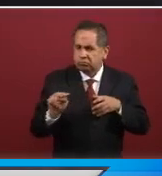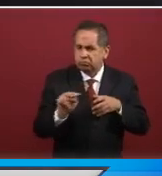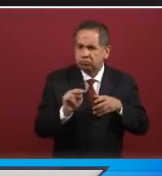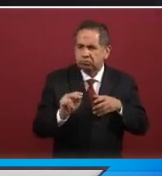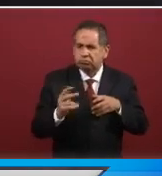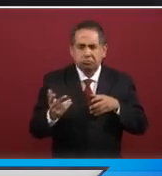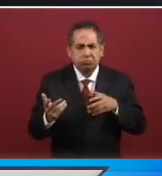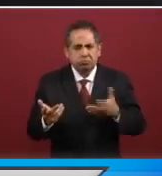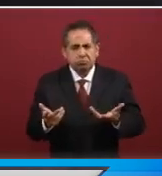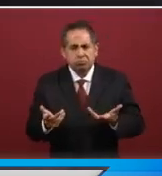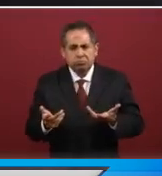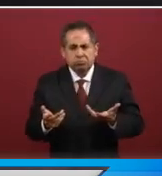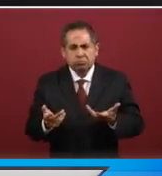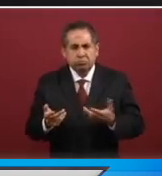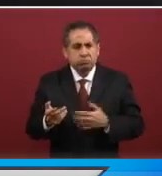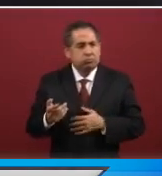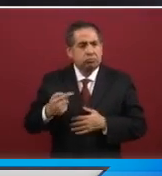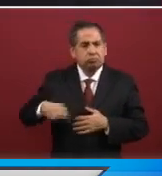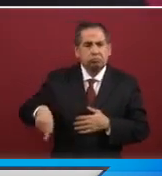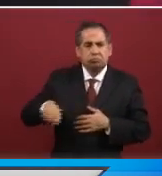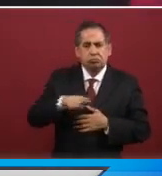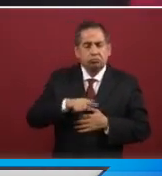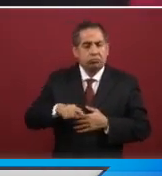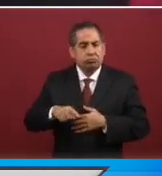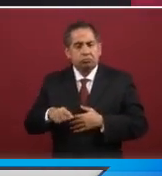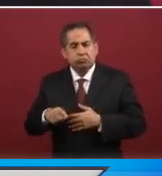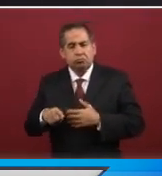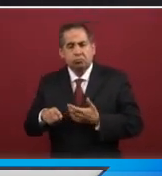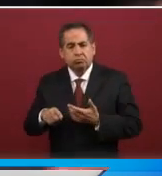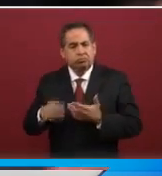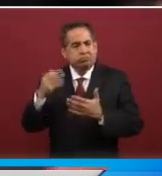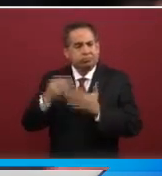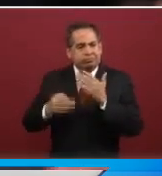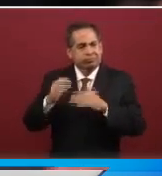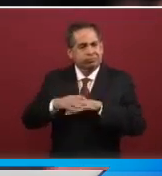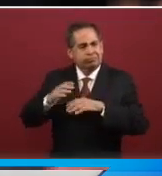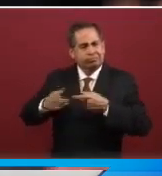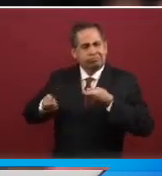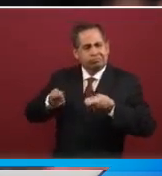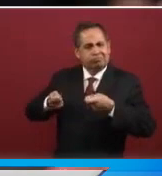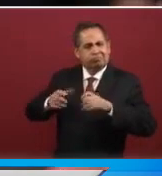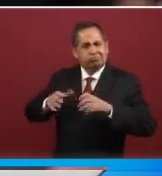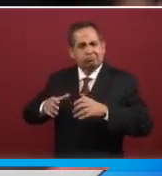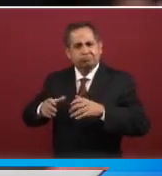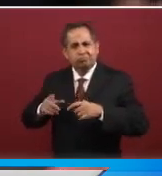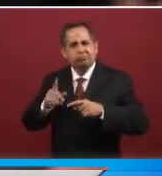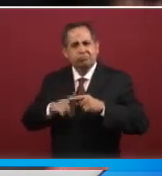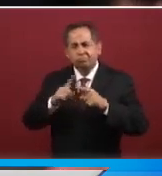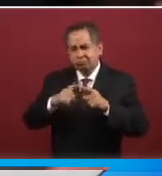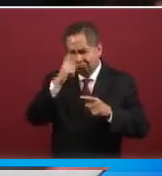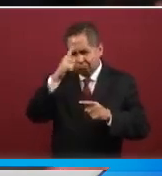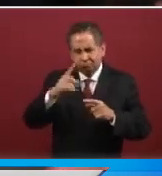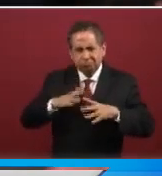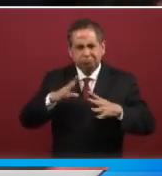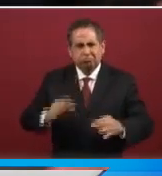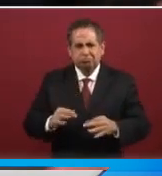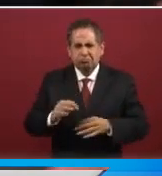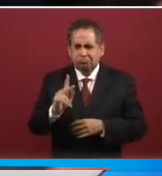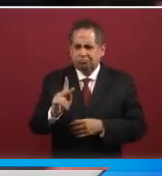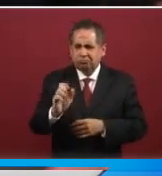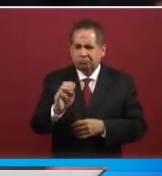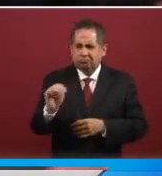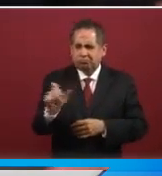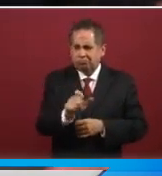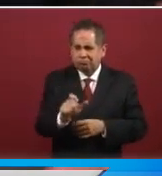Ahora, con este desafío que significa la construcción de la nueva refinería enteramente por los mexicanos, la herencia que deja el periodo neoliberal